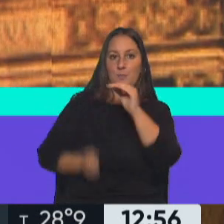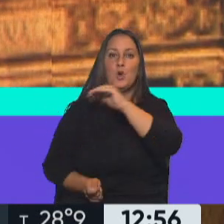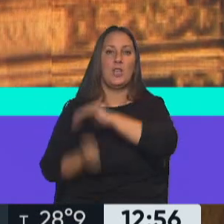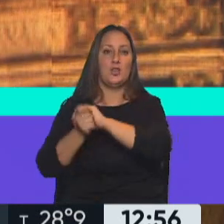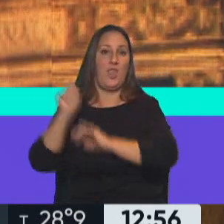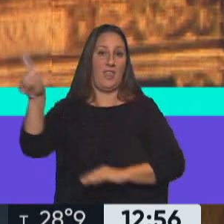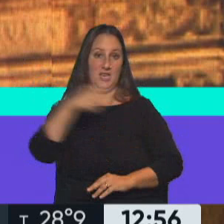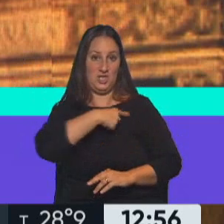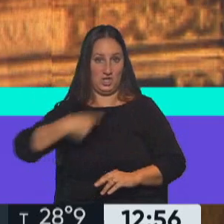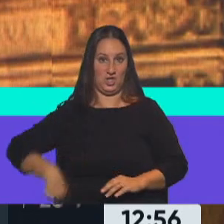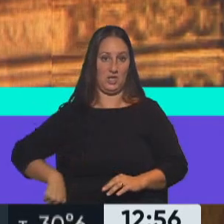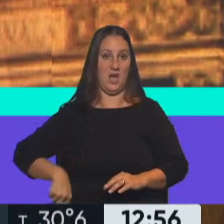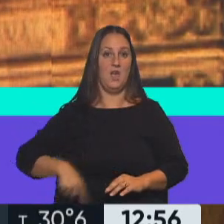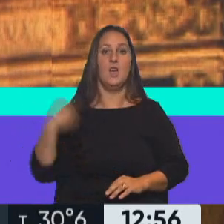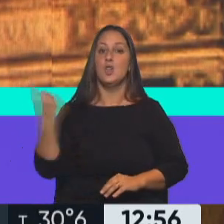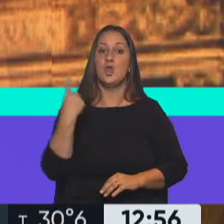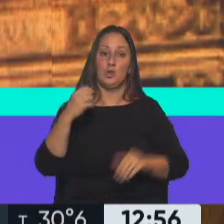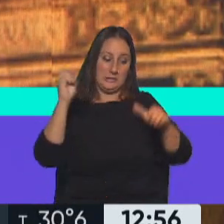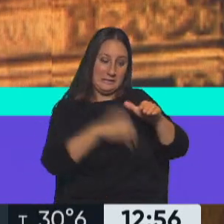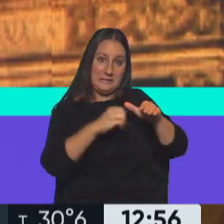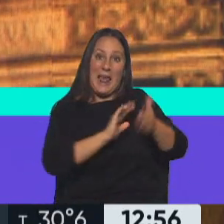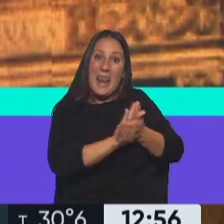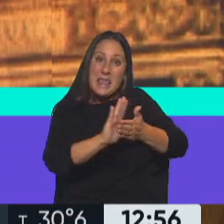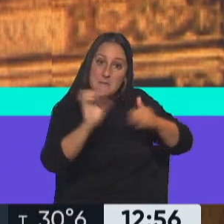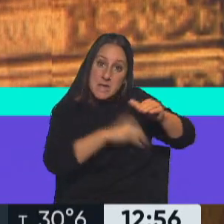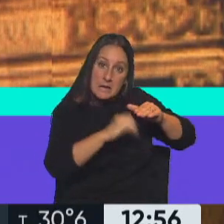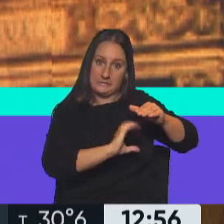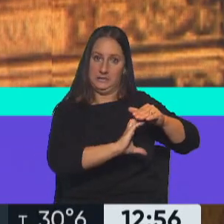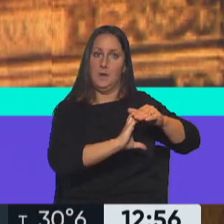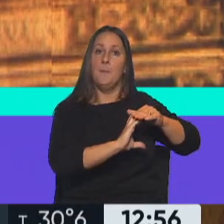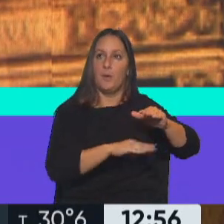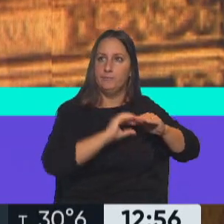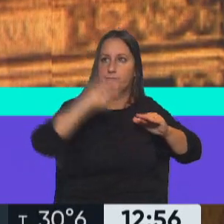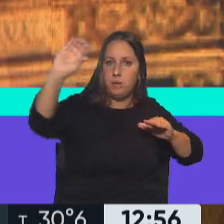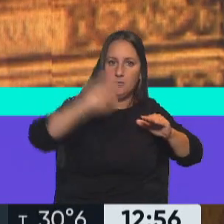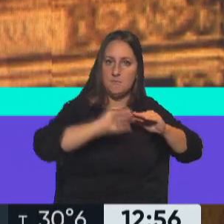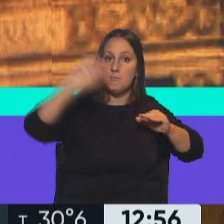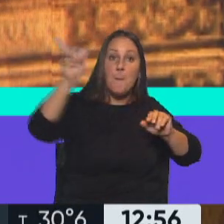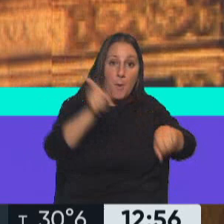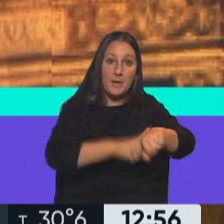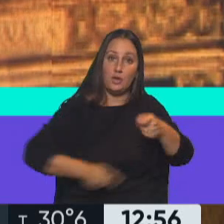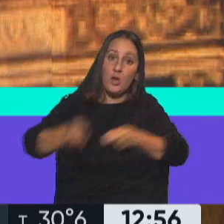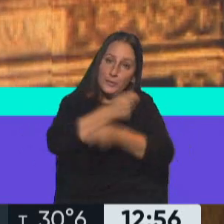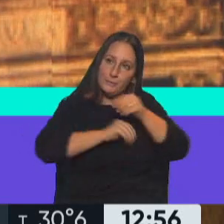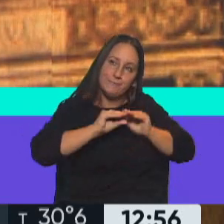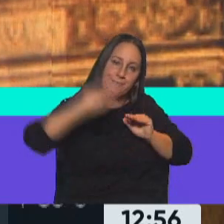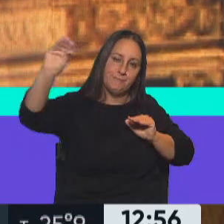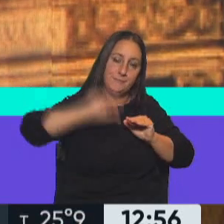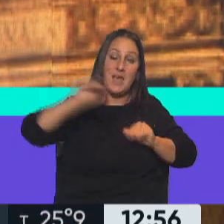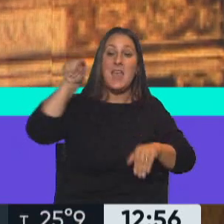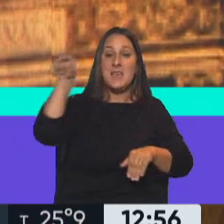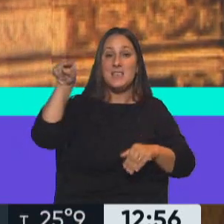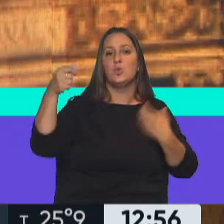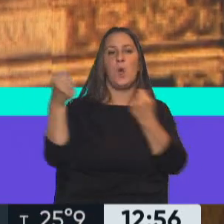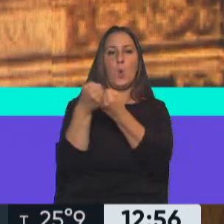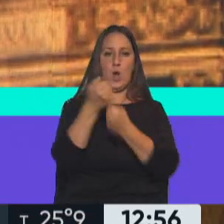nosotros tenemos al límite las reservas netas, entre otras cosas porque le estuvimos pagando al Fondo Monetario mientras negociábamos. Y este es un acuerdo